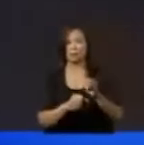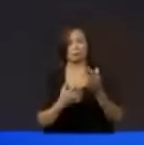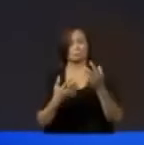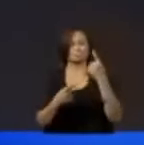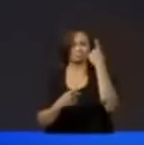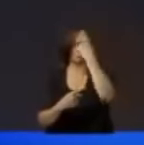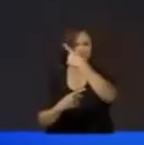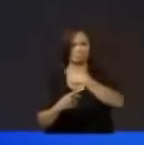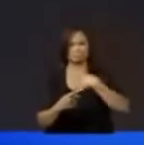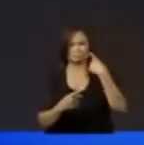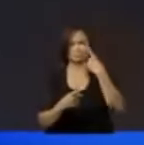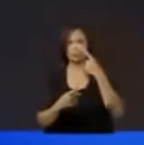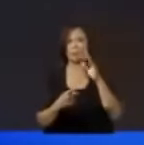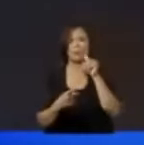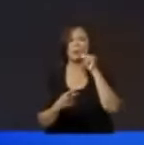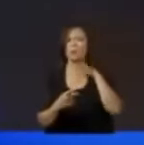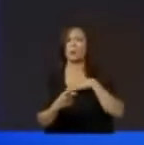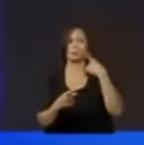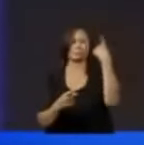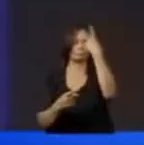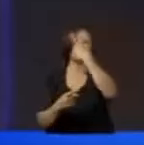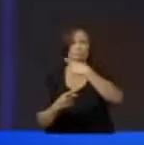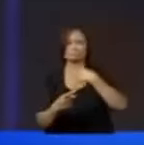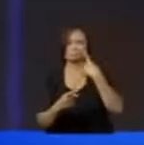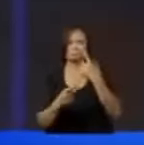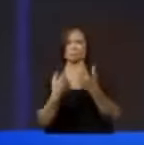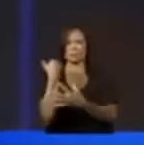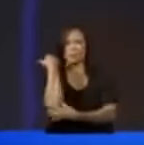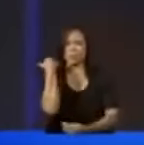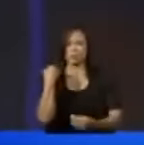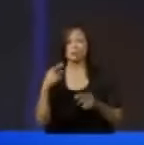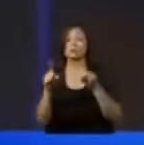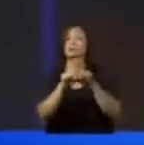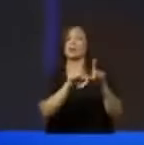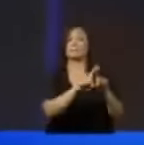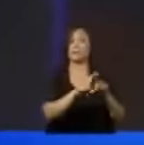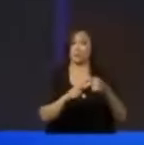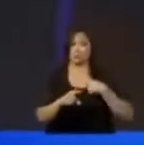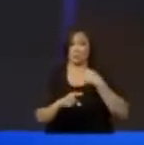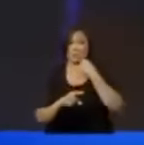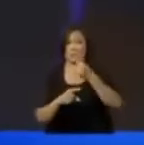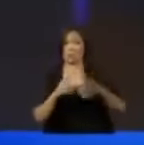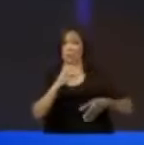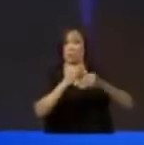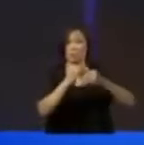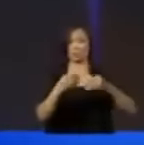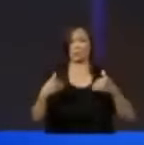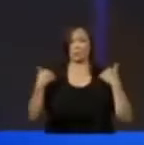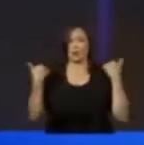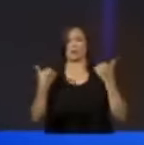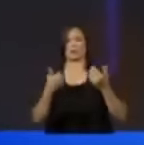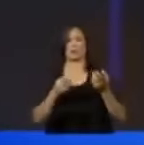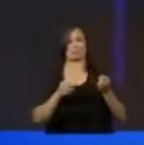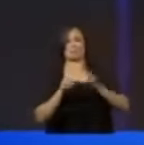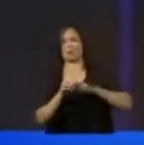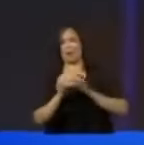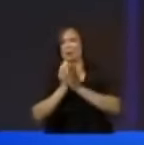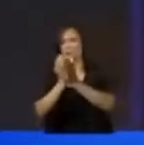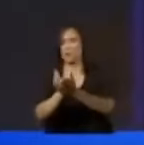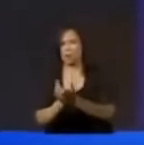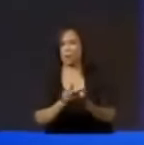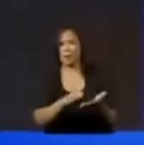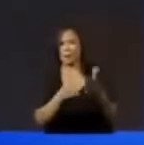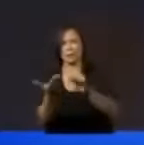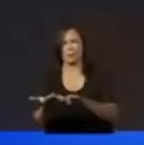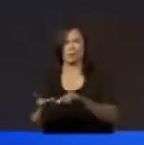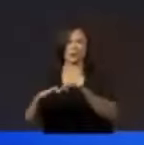triste rostro de la mujer. Y yo diría que también de la juventud dominicana, que tiene que irse en yola, que muere en